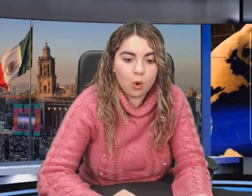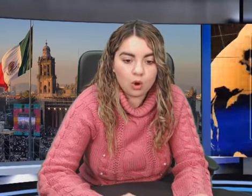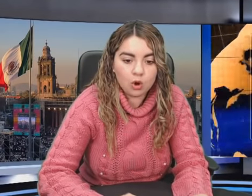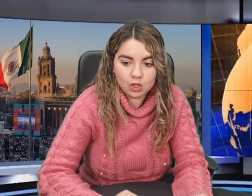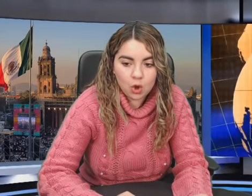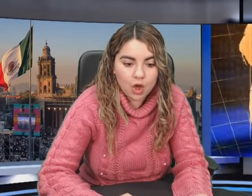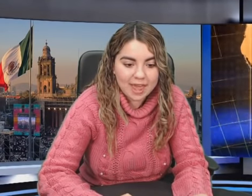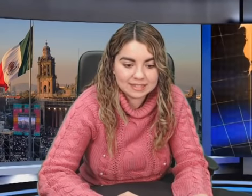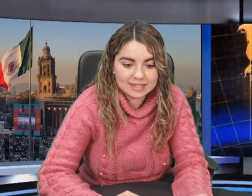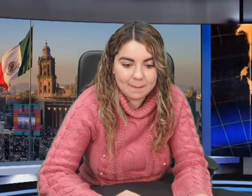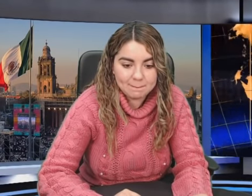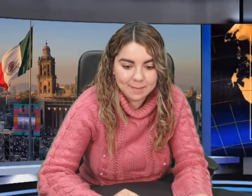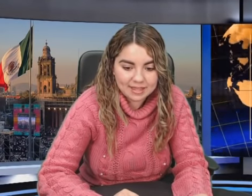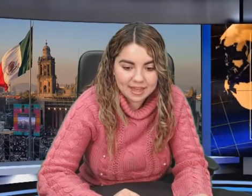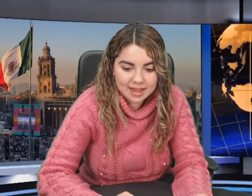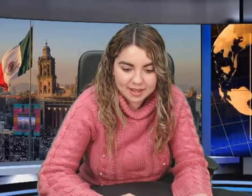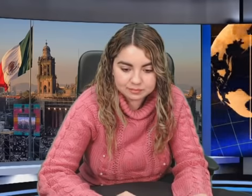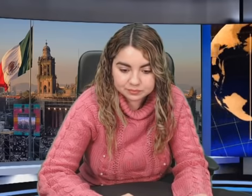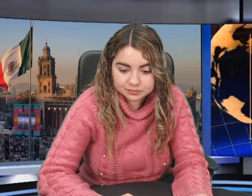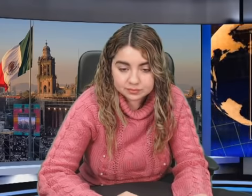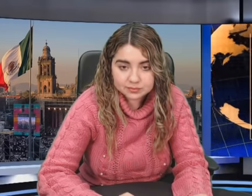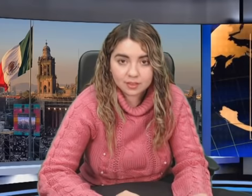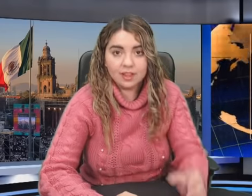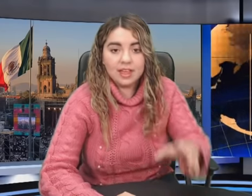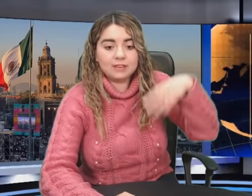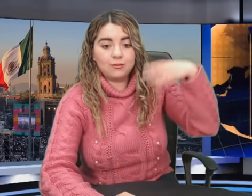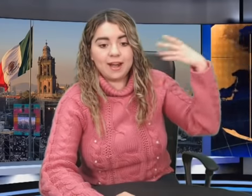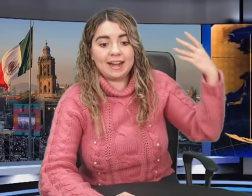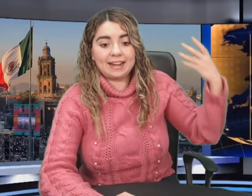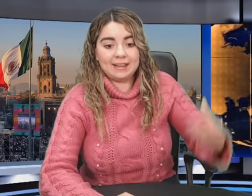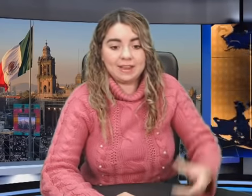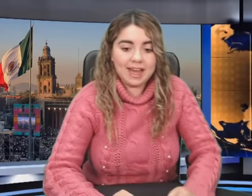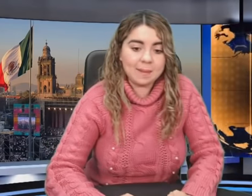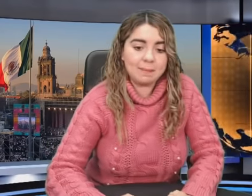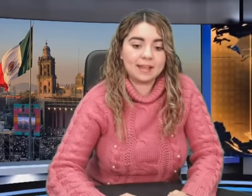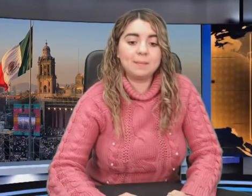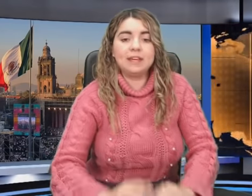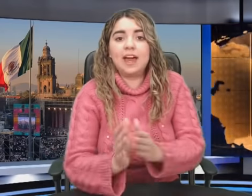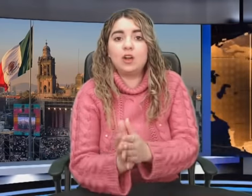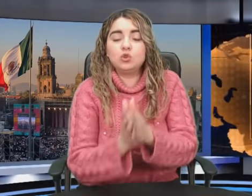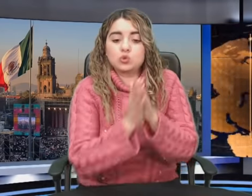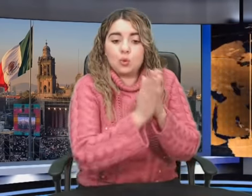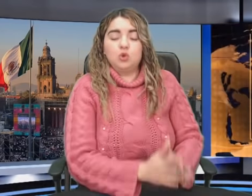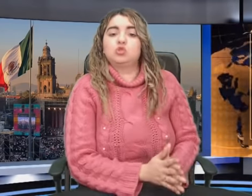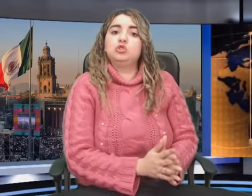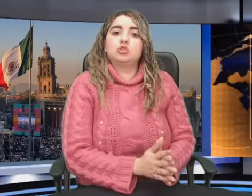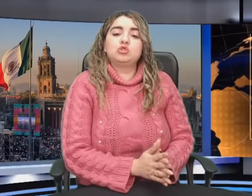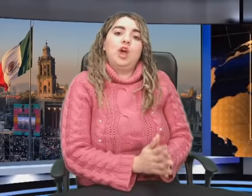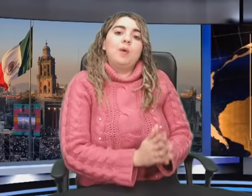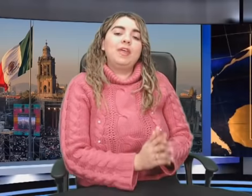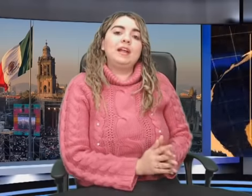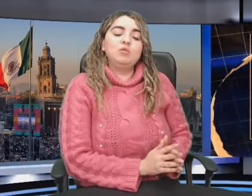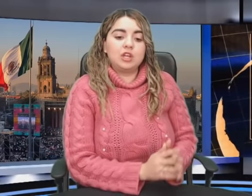presidente ordenó esta mañana fuera revelada para que mexicanos como